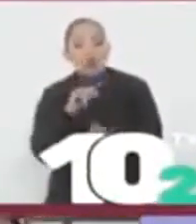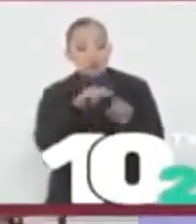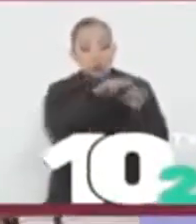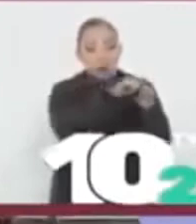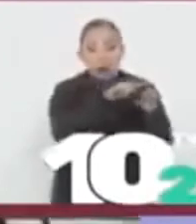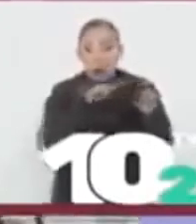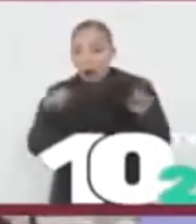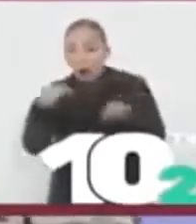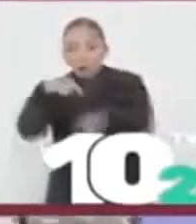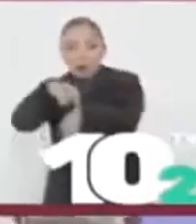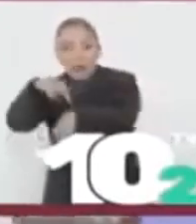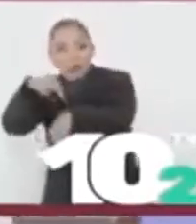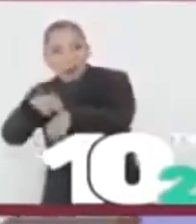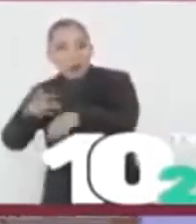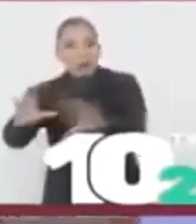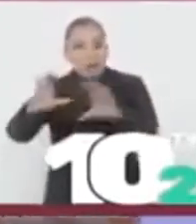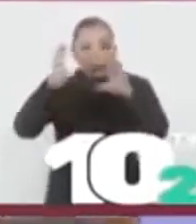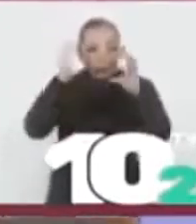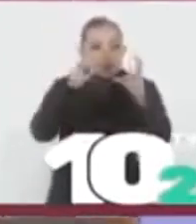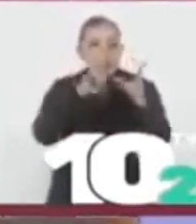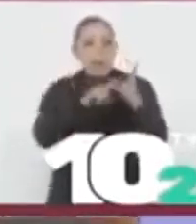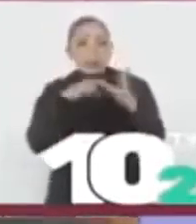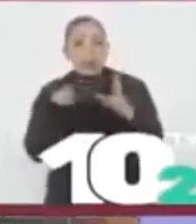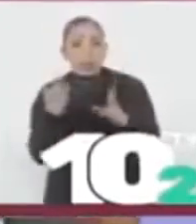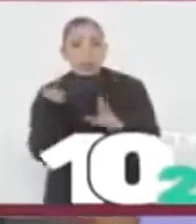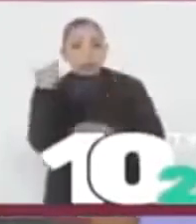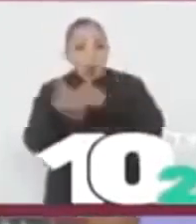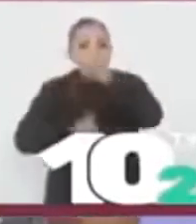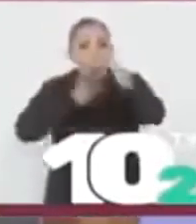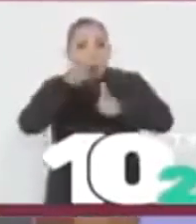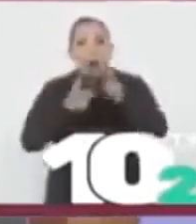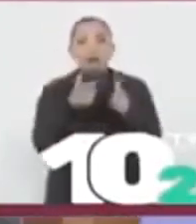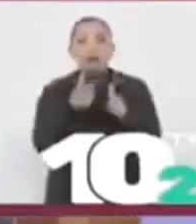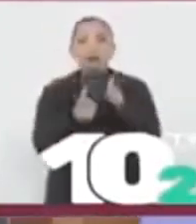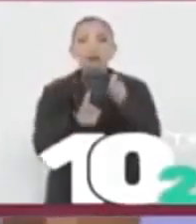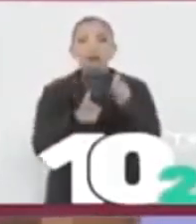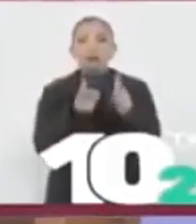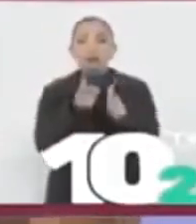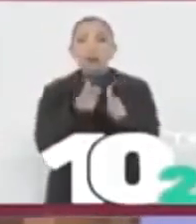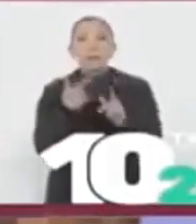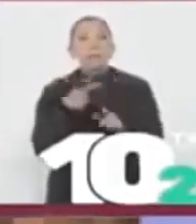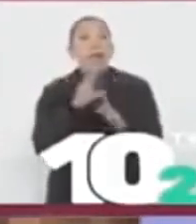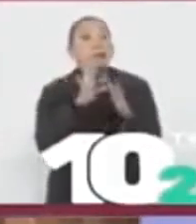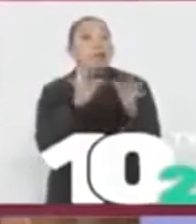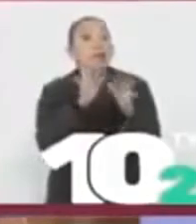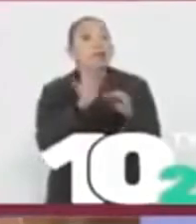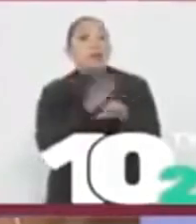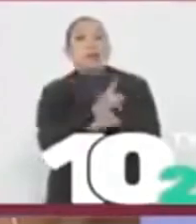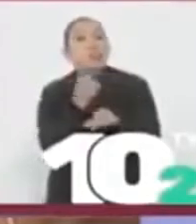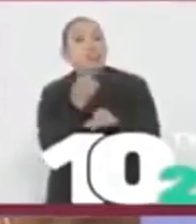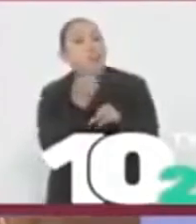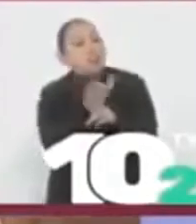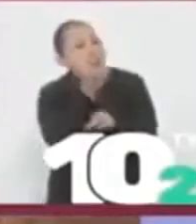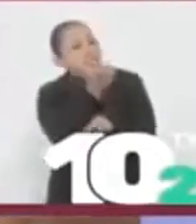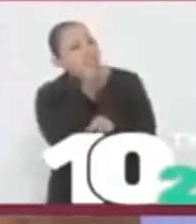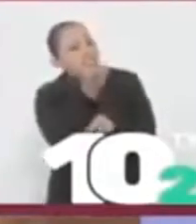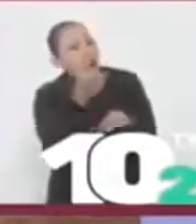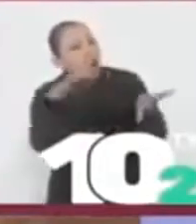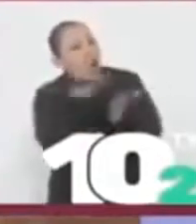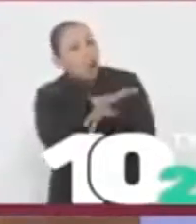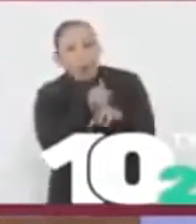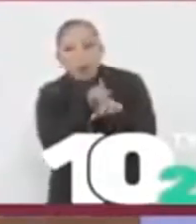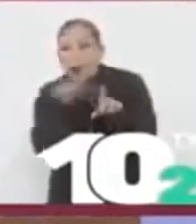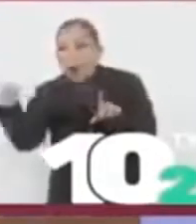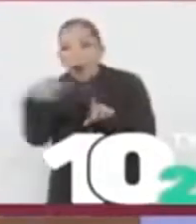el desplazamiento, el tiempo, la velocidad y la aceleración. Sin embargo, la explicación de por qué ocurre o cambia